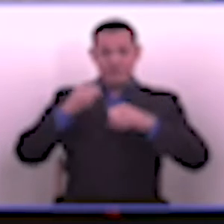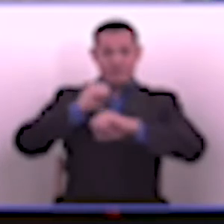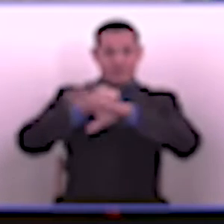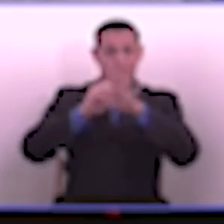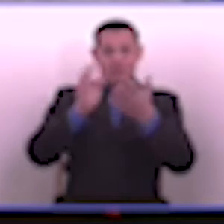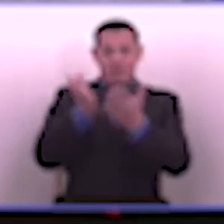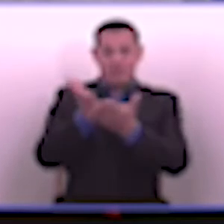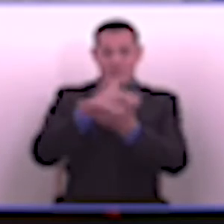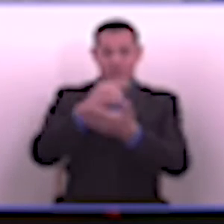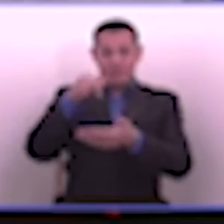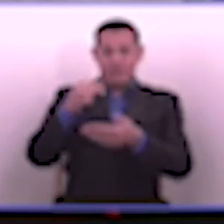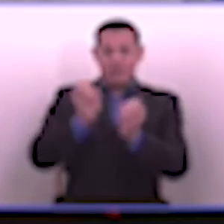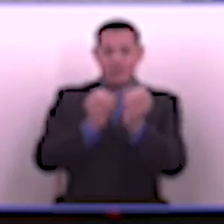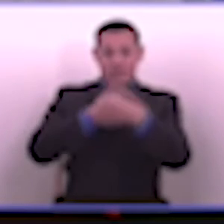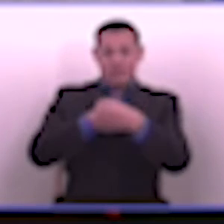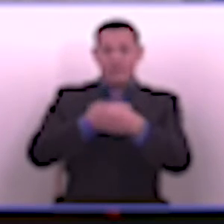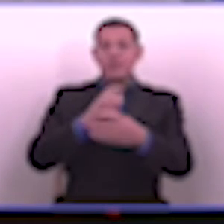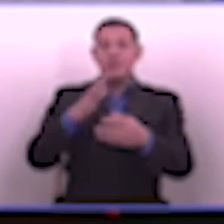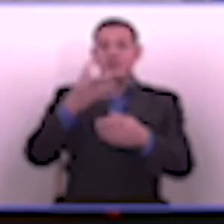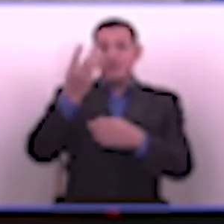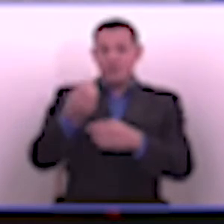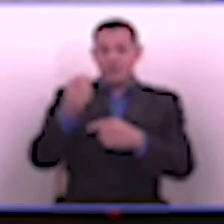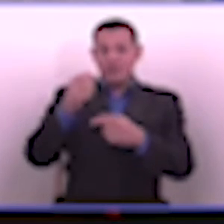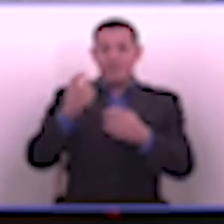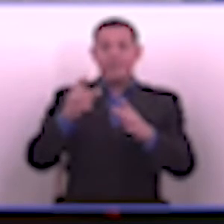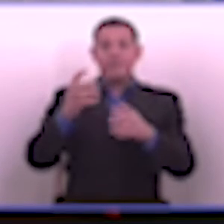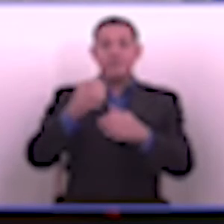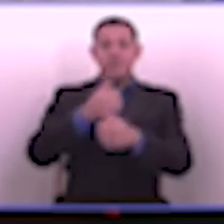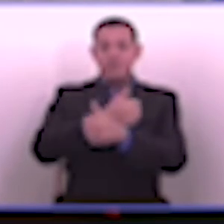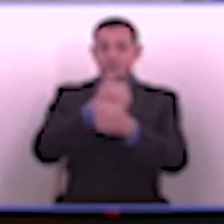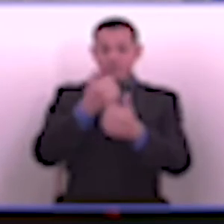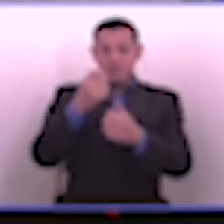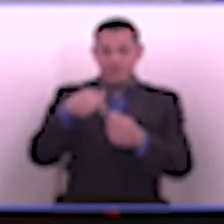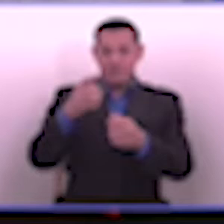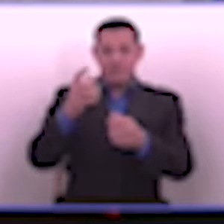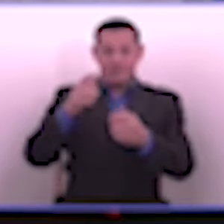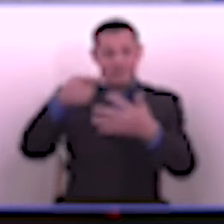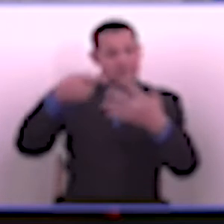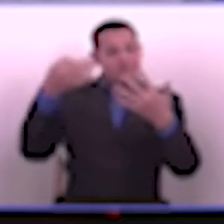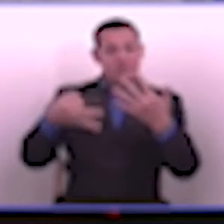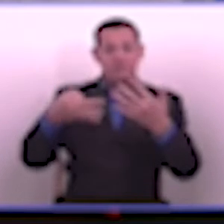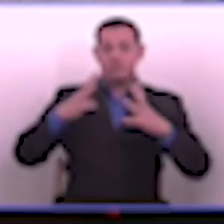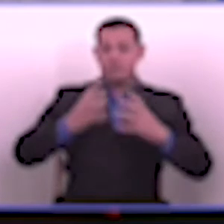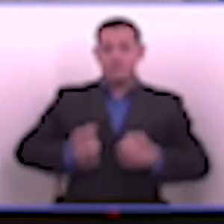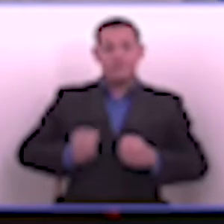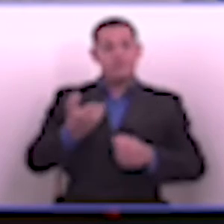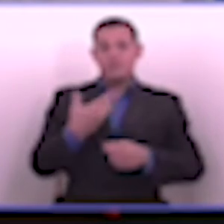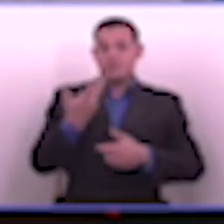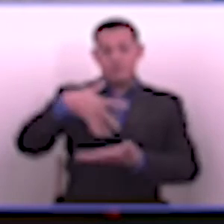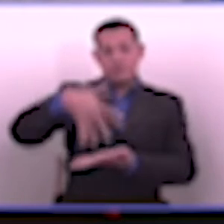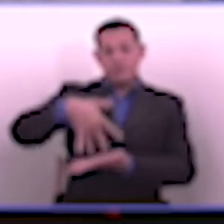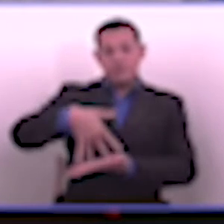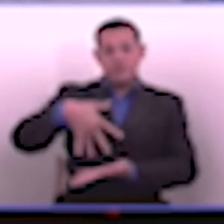el día de ahora a más tardar en el diario oficial para que sea ley de la república y para que la población